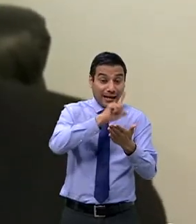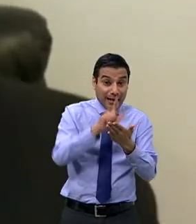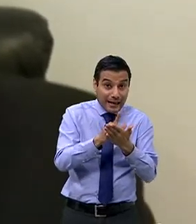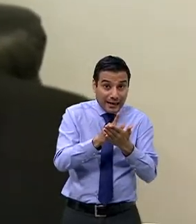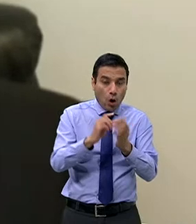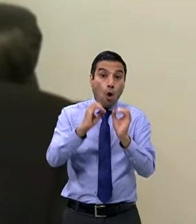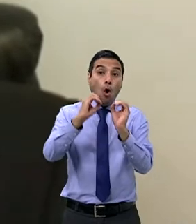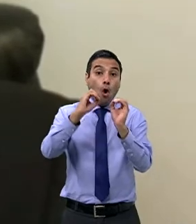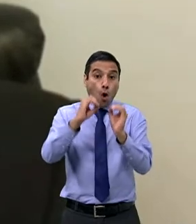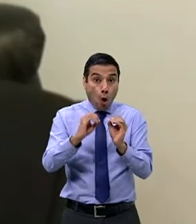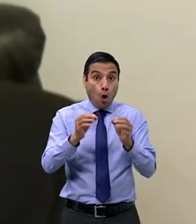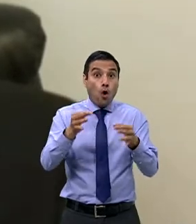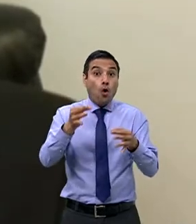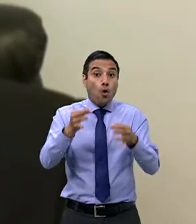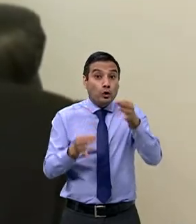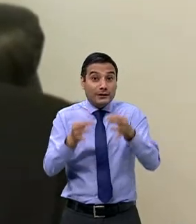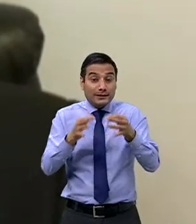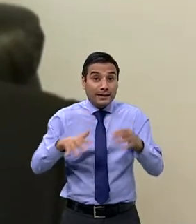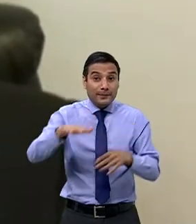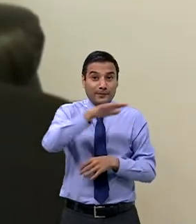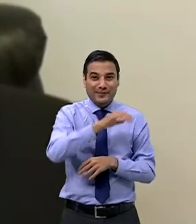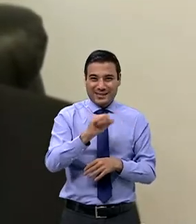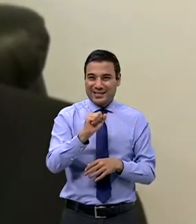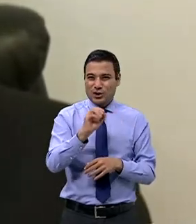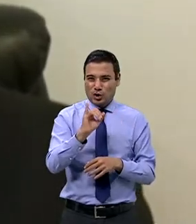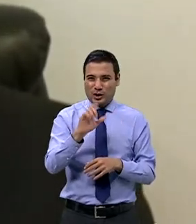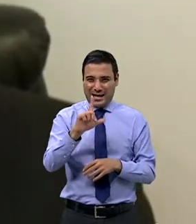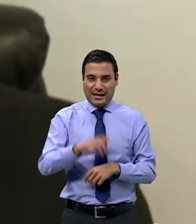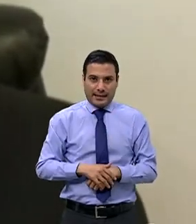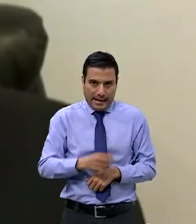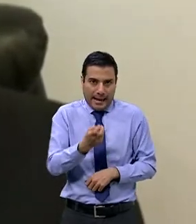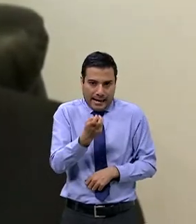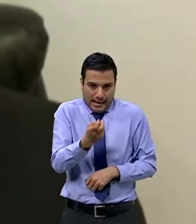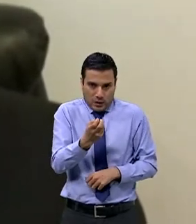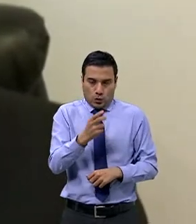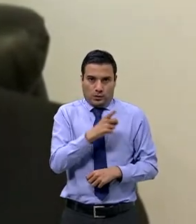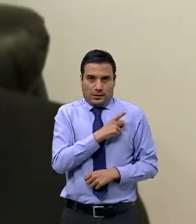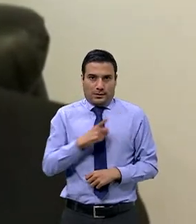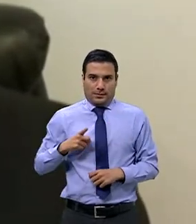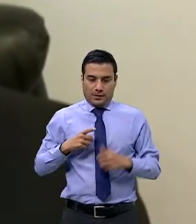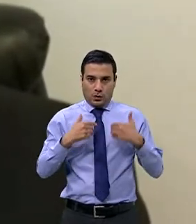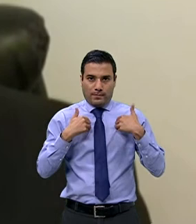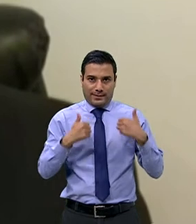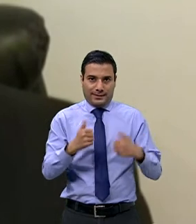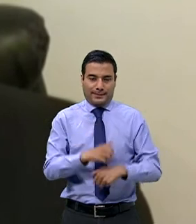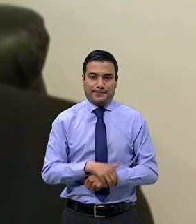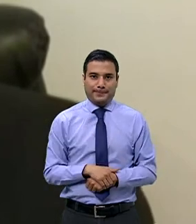social que ese es el propósito y el espíritu de una consulta popular